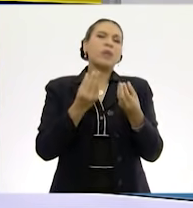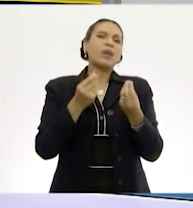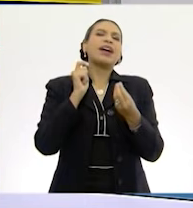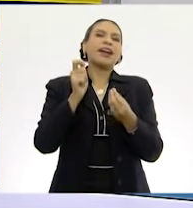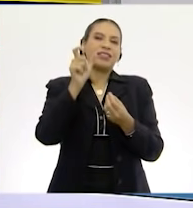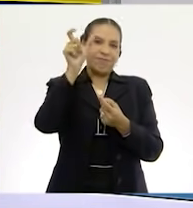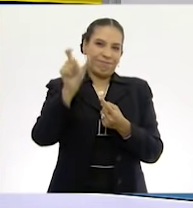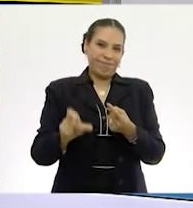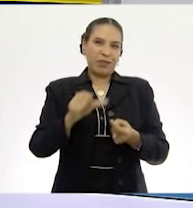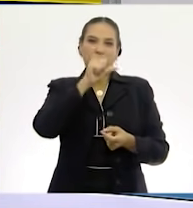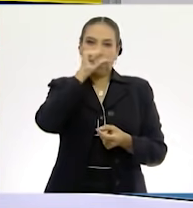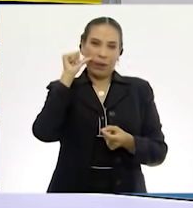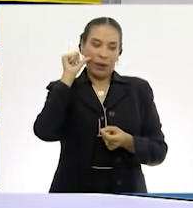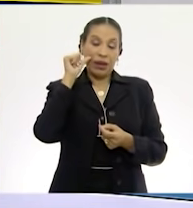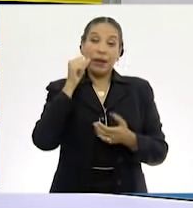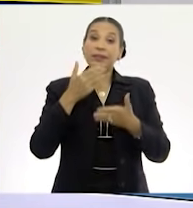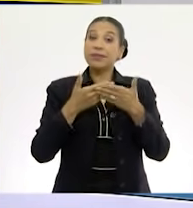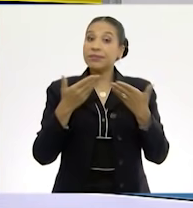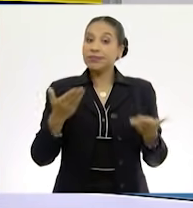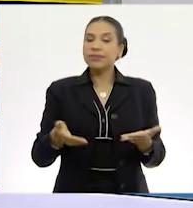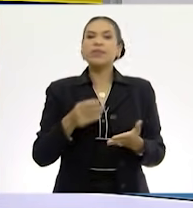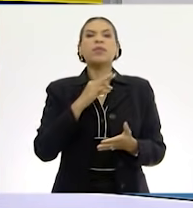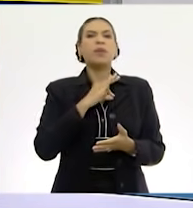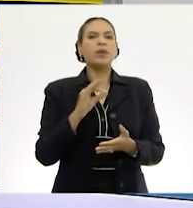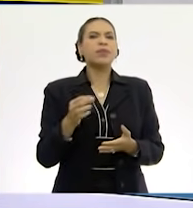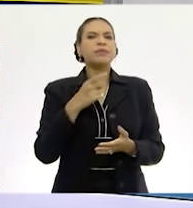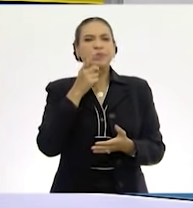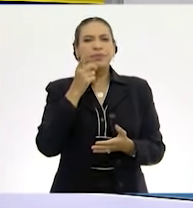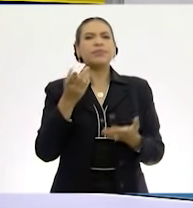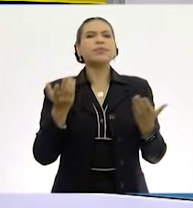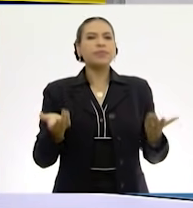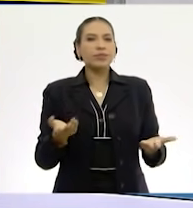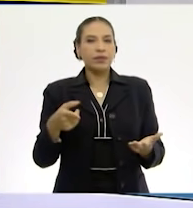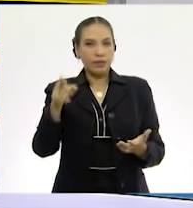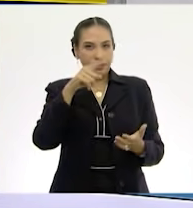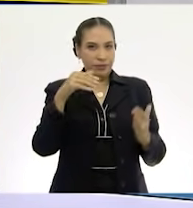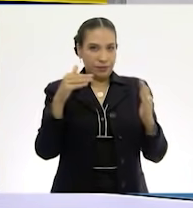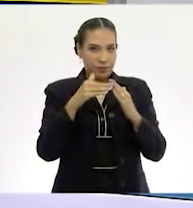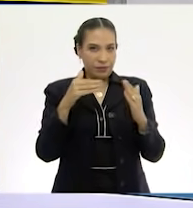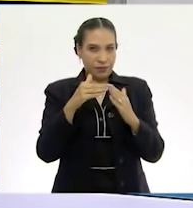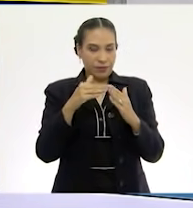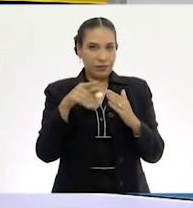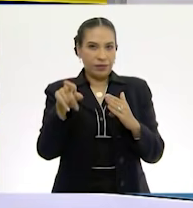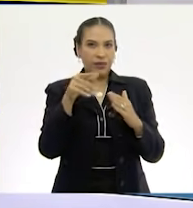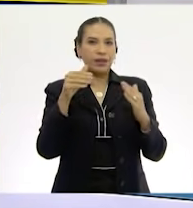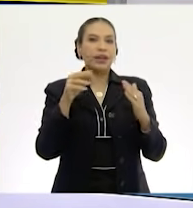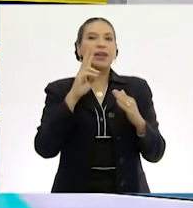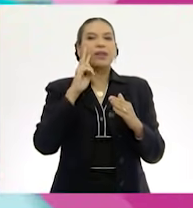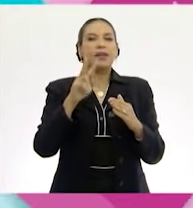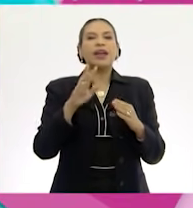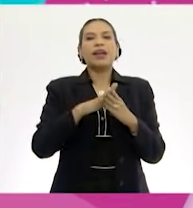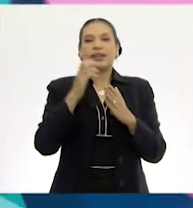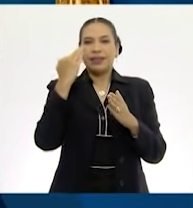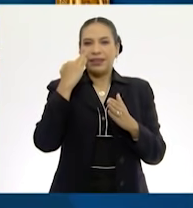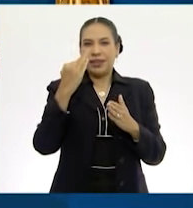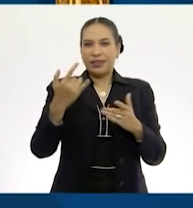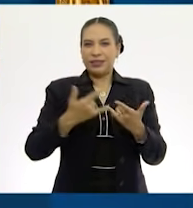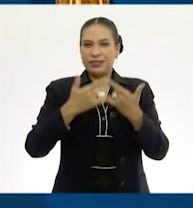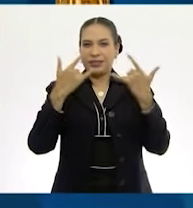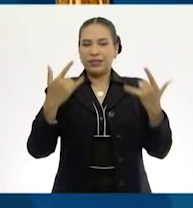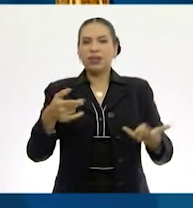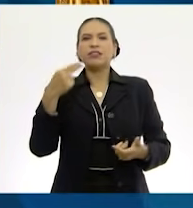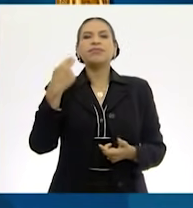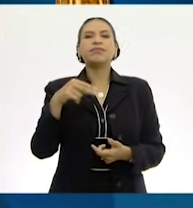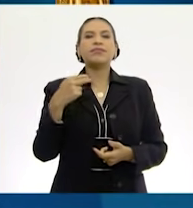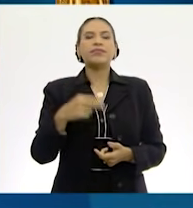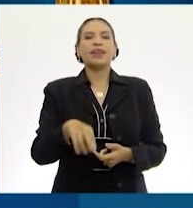Benito Juárez. Pero por lo pronto, lo que les puedo adelantar a quienes nos siguen en casa y a ustedes es que esta etapa de nuestra historia se le